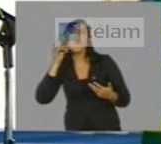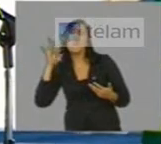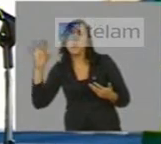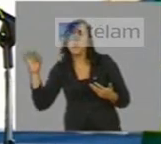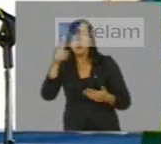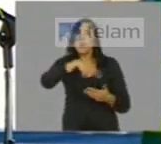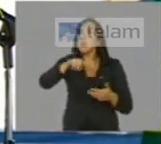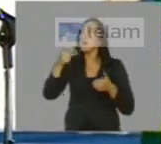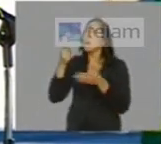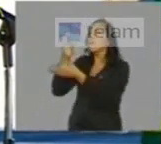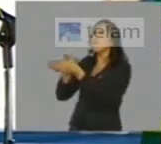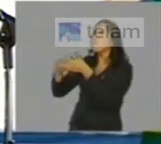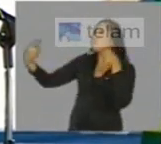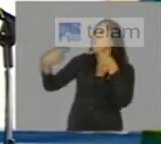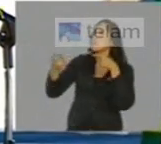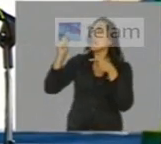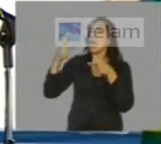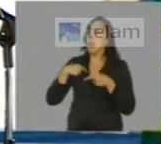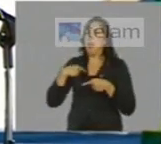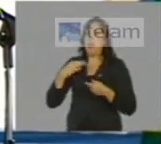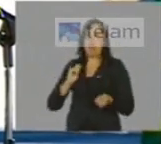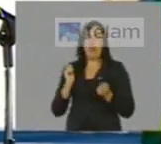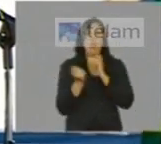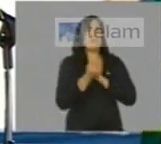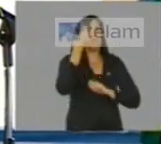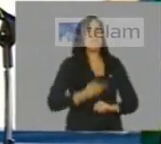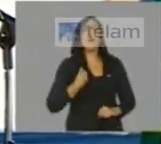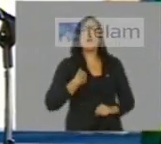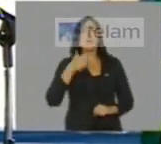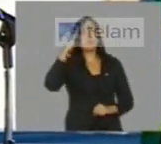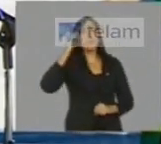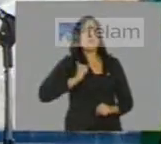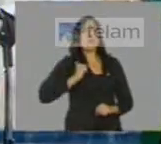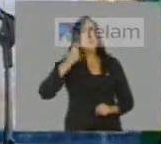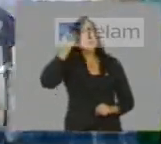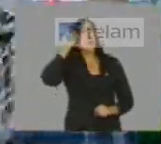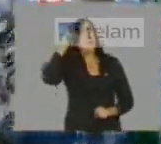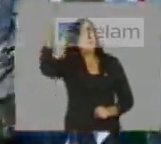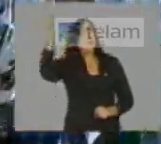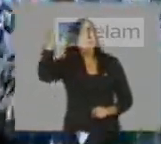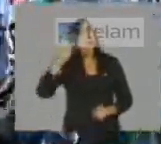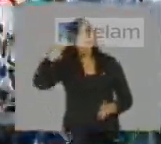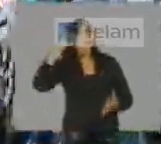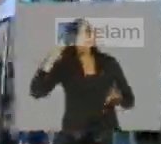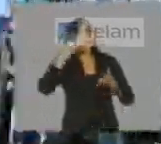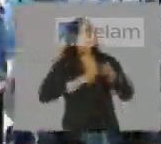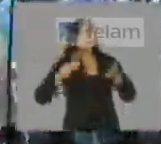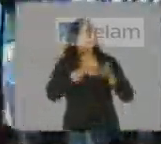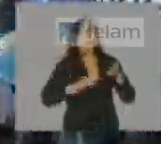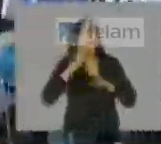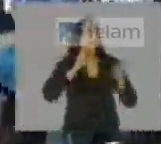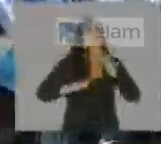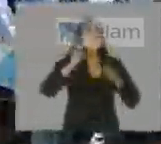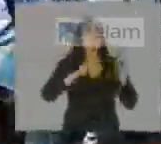Primero se hicieron militares, pero fundamentalmente con las ideas de desarrollar